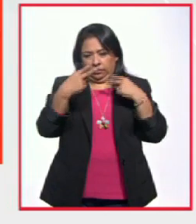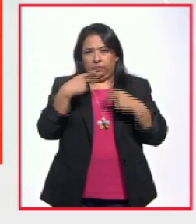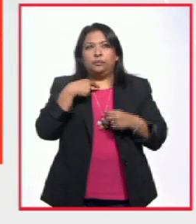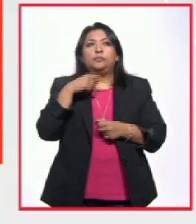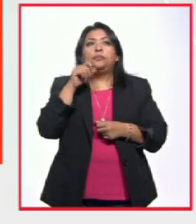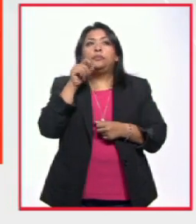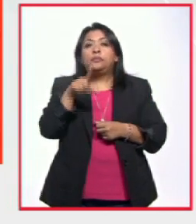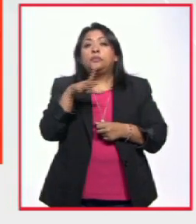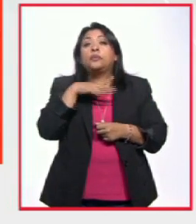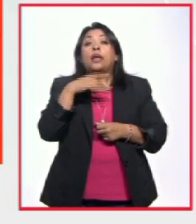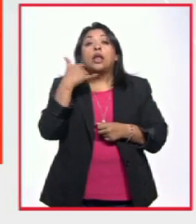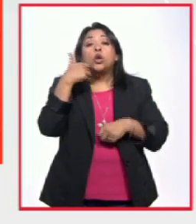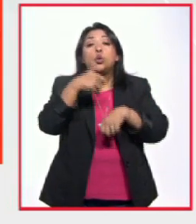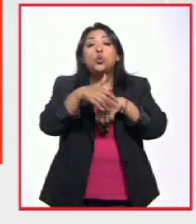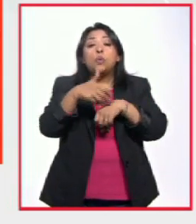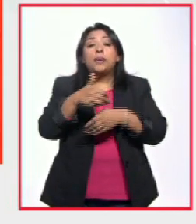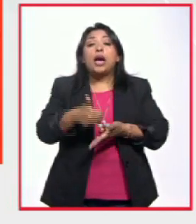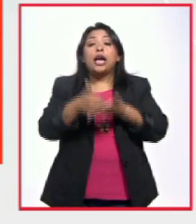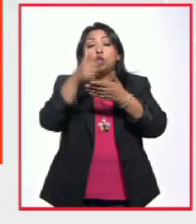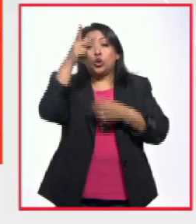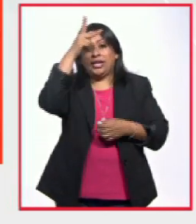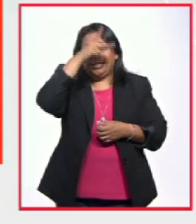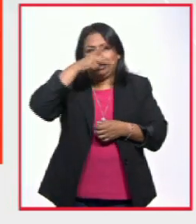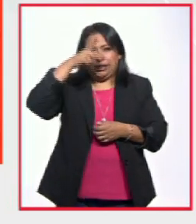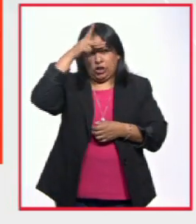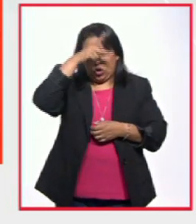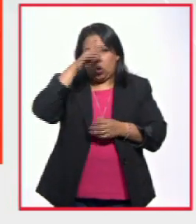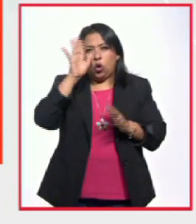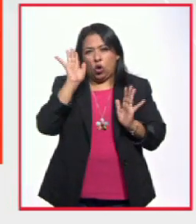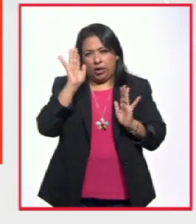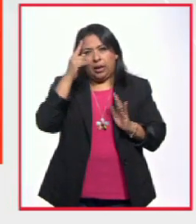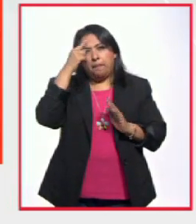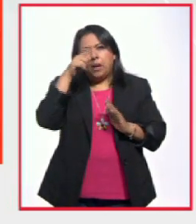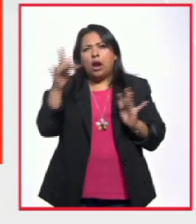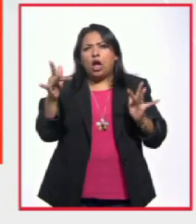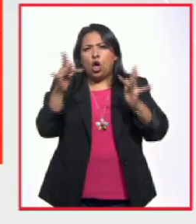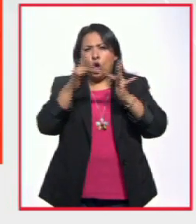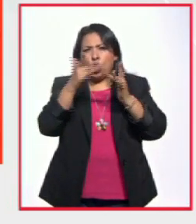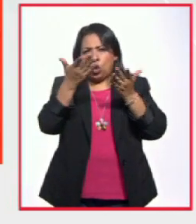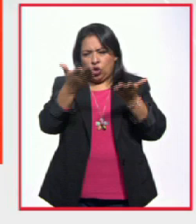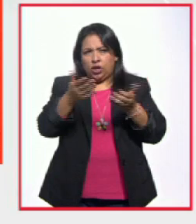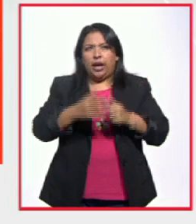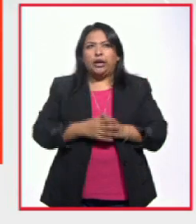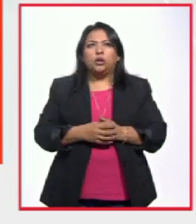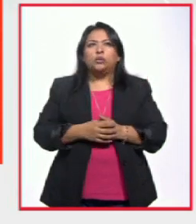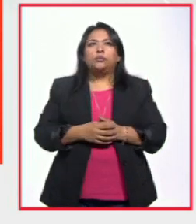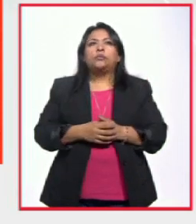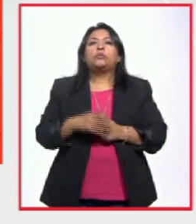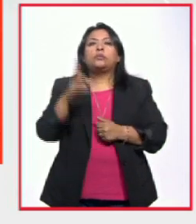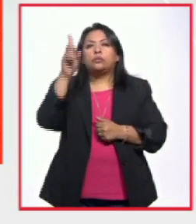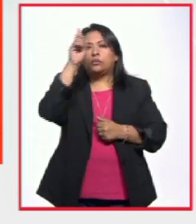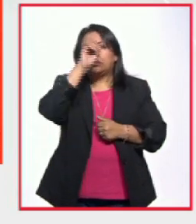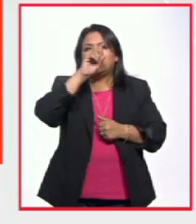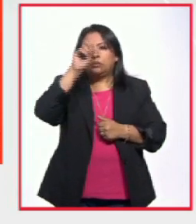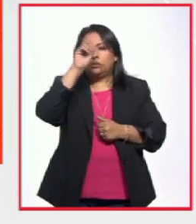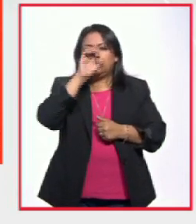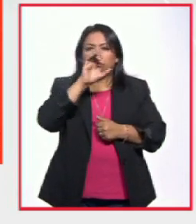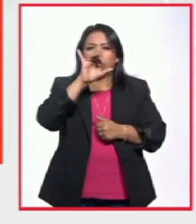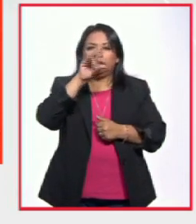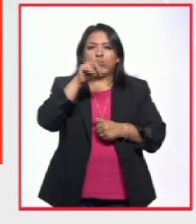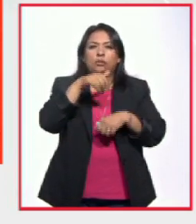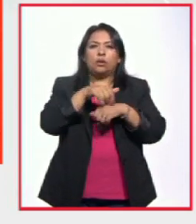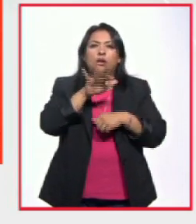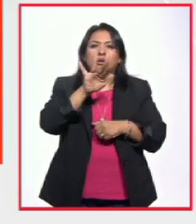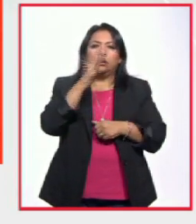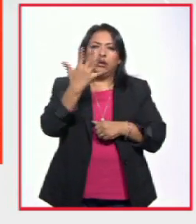hay teléfonos de ayuda psicológica, para que se puedan comunicar allí. Está el Consejo Ciudadano, que es